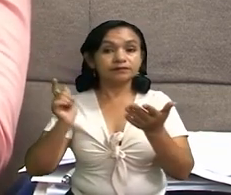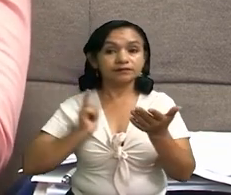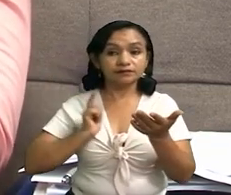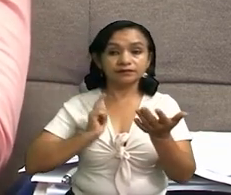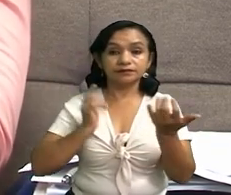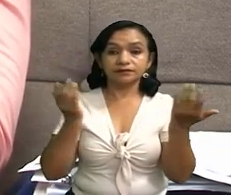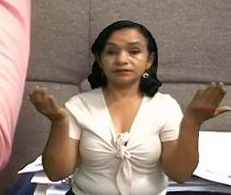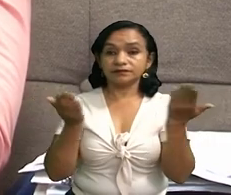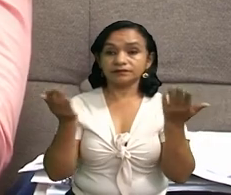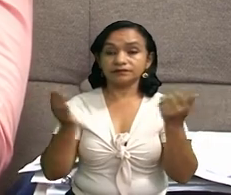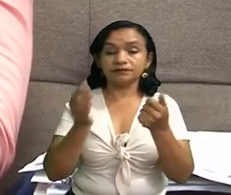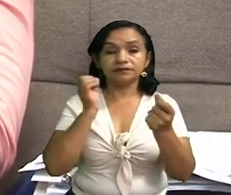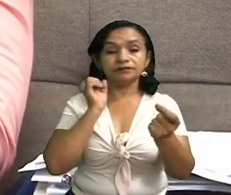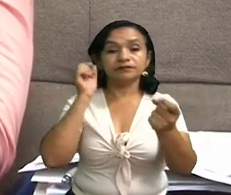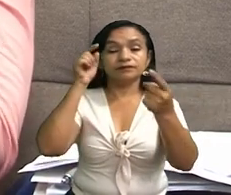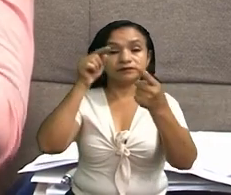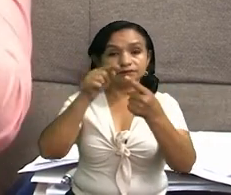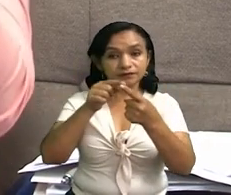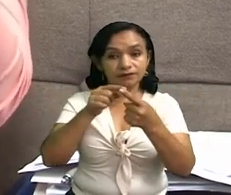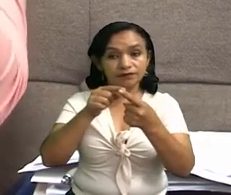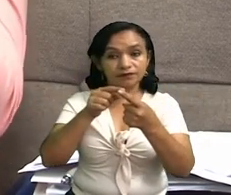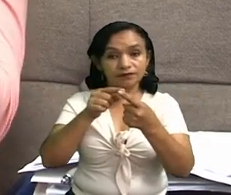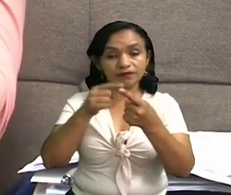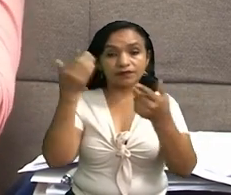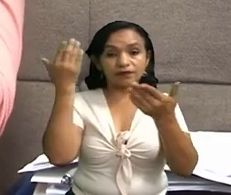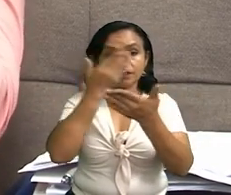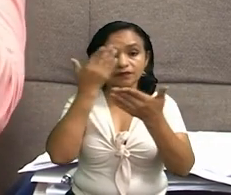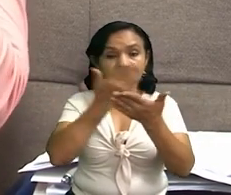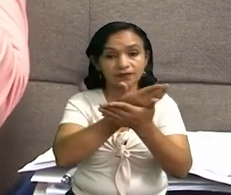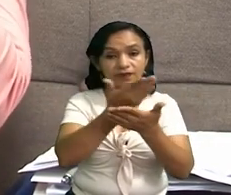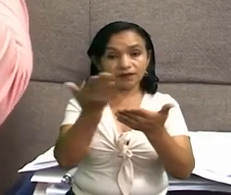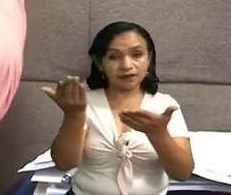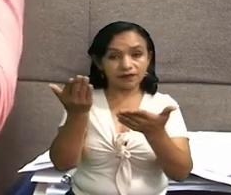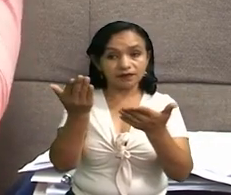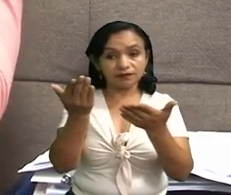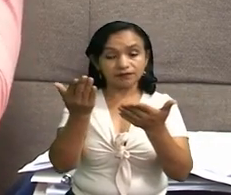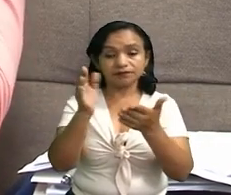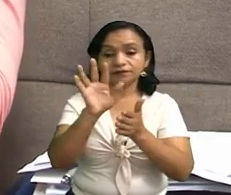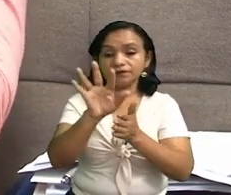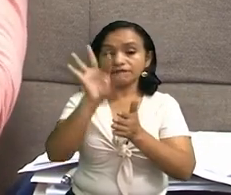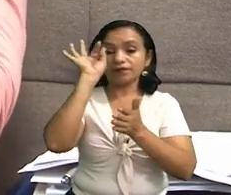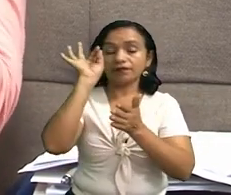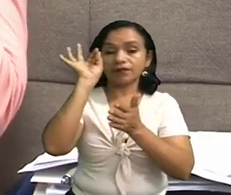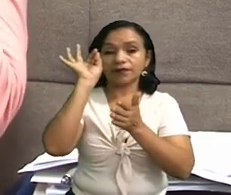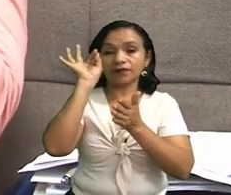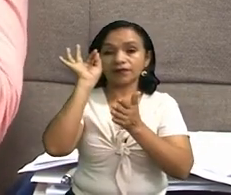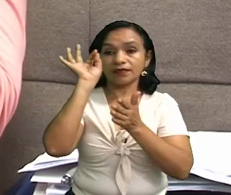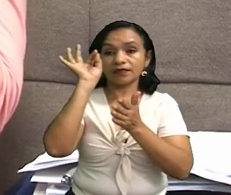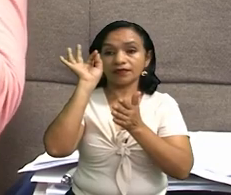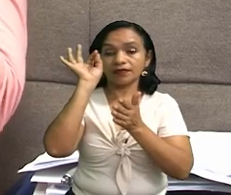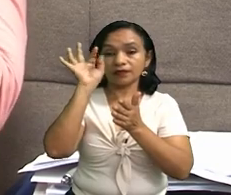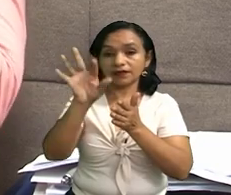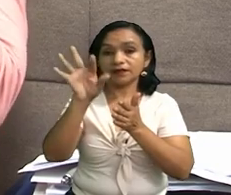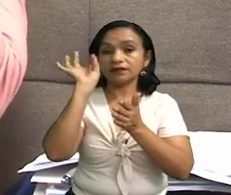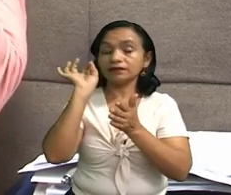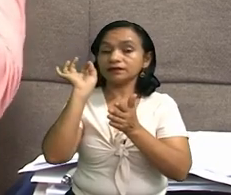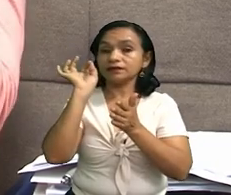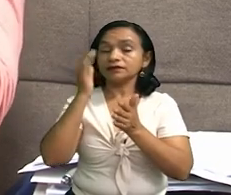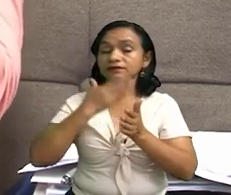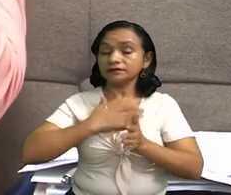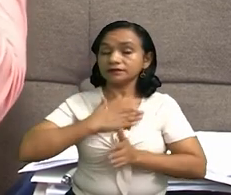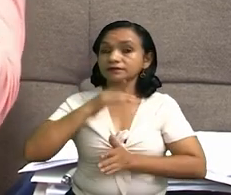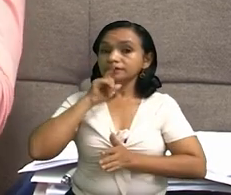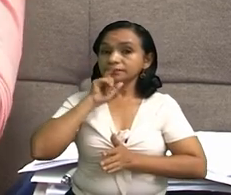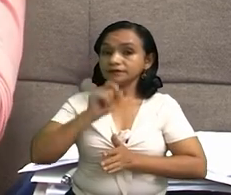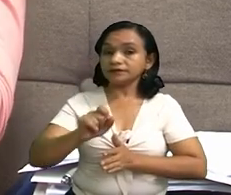también con el objetivo de que los estudiantes seleccionen estas carreras, pero que sean carreras que a ellos les gusta,